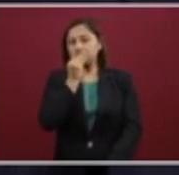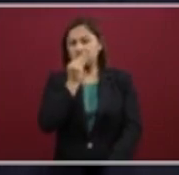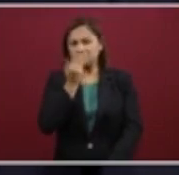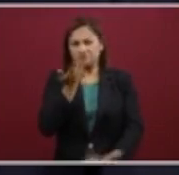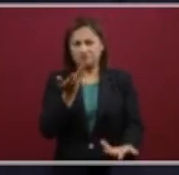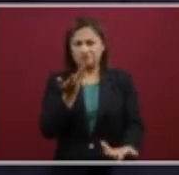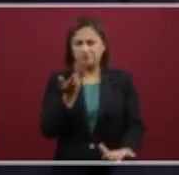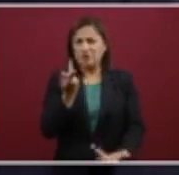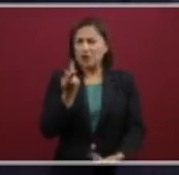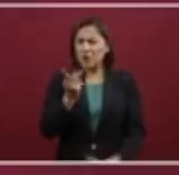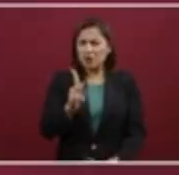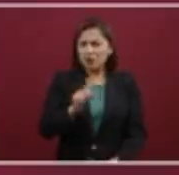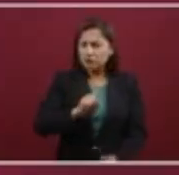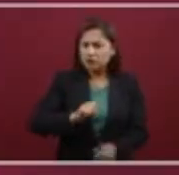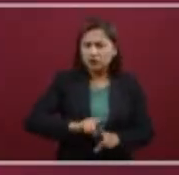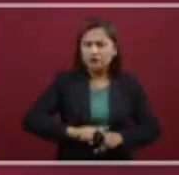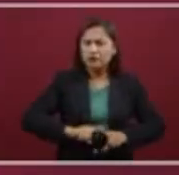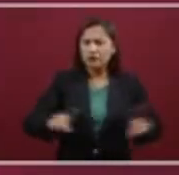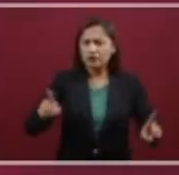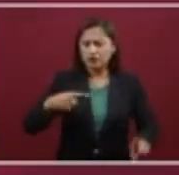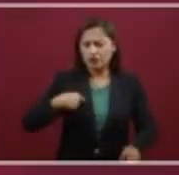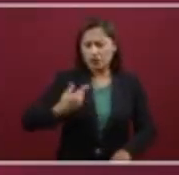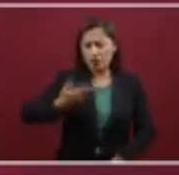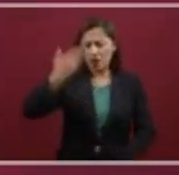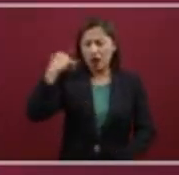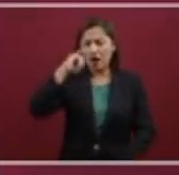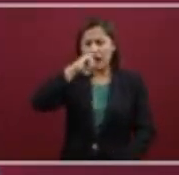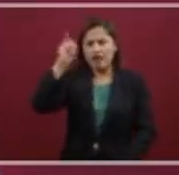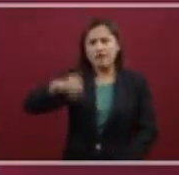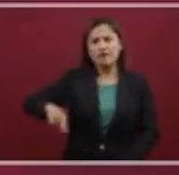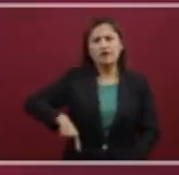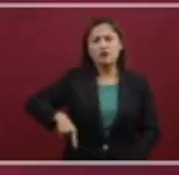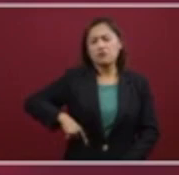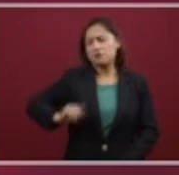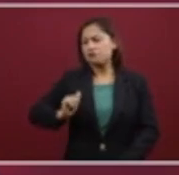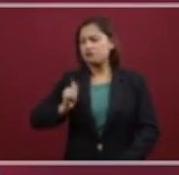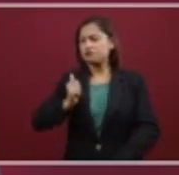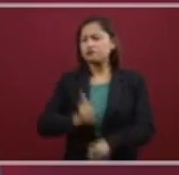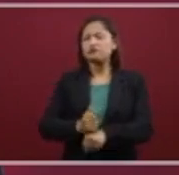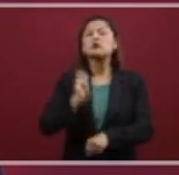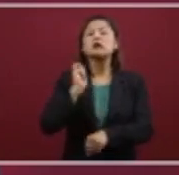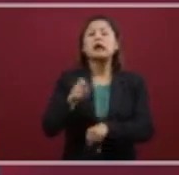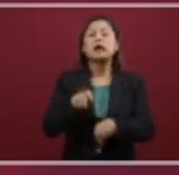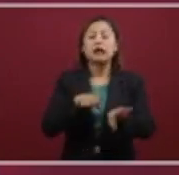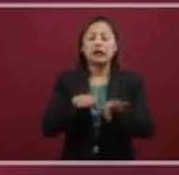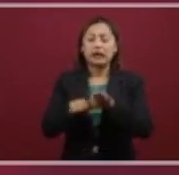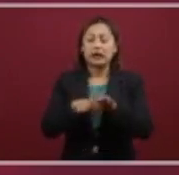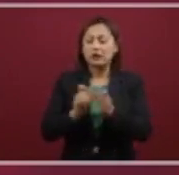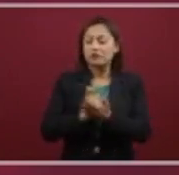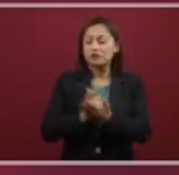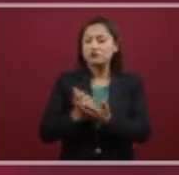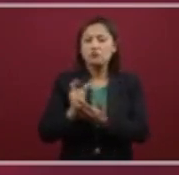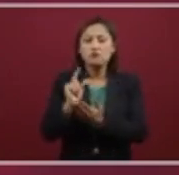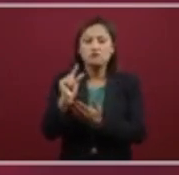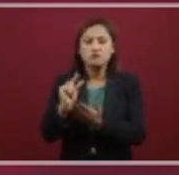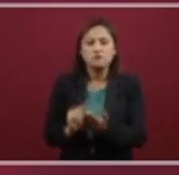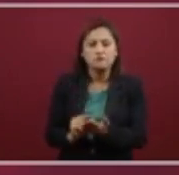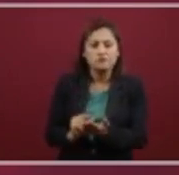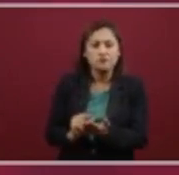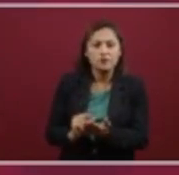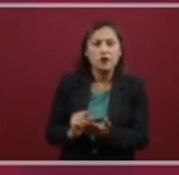gobierno y lo que hice cuando llegué fue bajar los sueldos, y quitar la atención médica